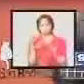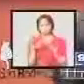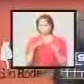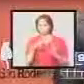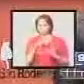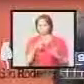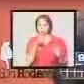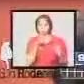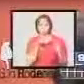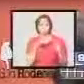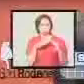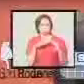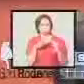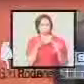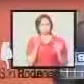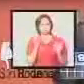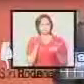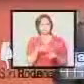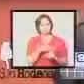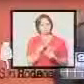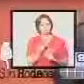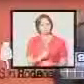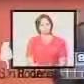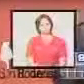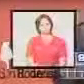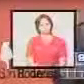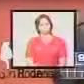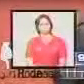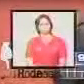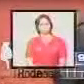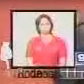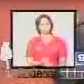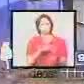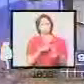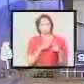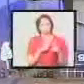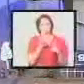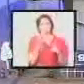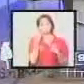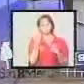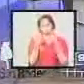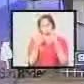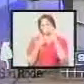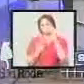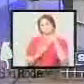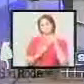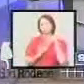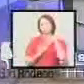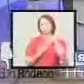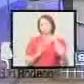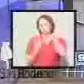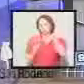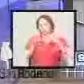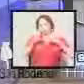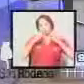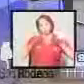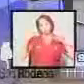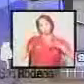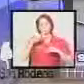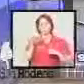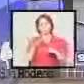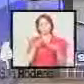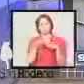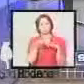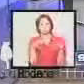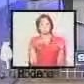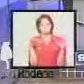ninguna propiedad, que puedan adquirirla. No, definitivamente, porque quizás el para aclarar, cuando hablamos de ese núcleo familiar,